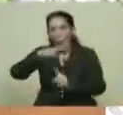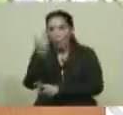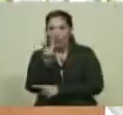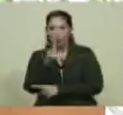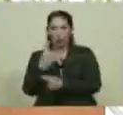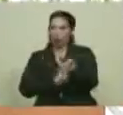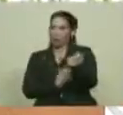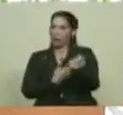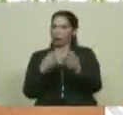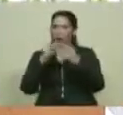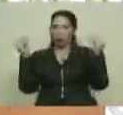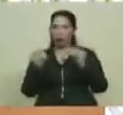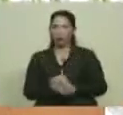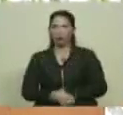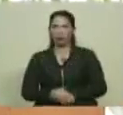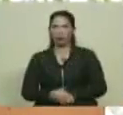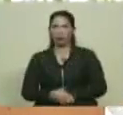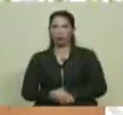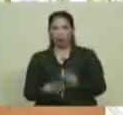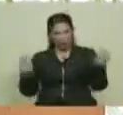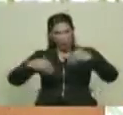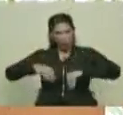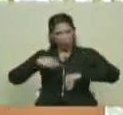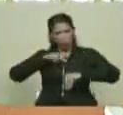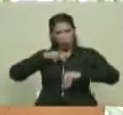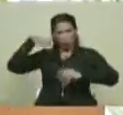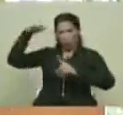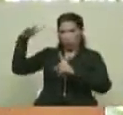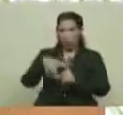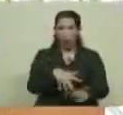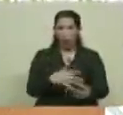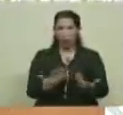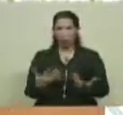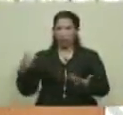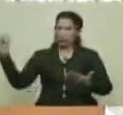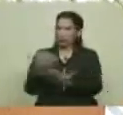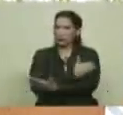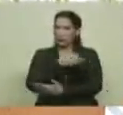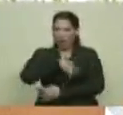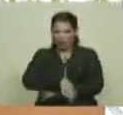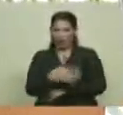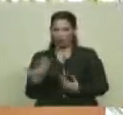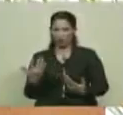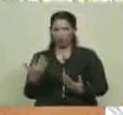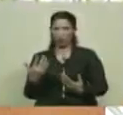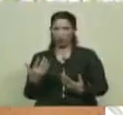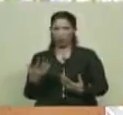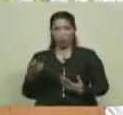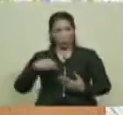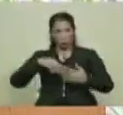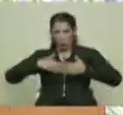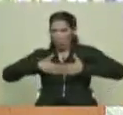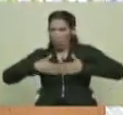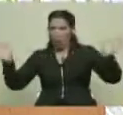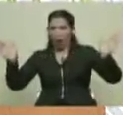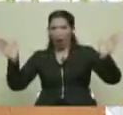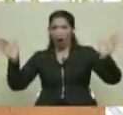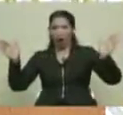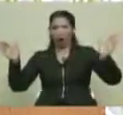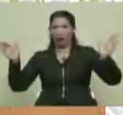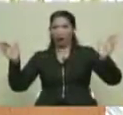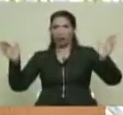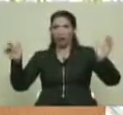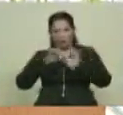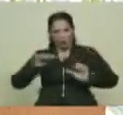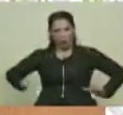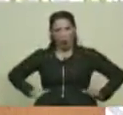venezolanas. ¿Vamos a estar de acuerdo nosotros con una invasión? ¿Nosotros vamos a abrir las puertas para que fuerzas internacionales